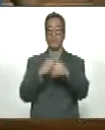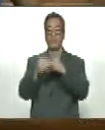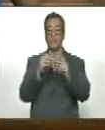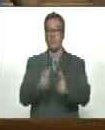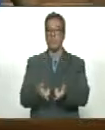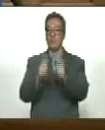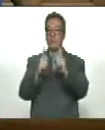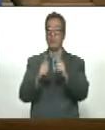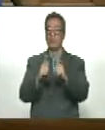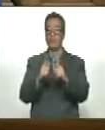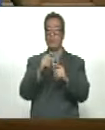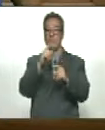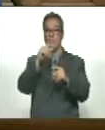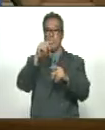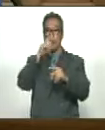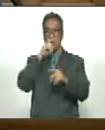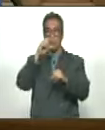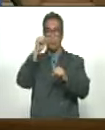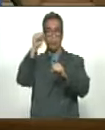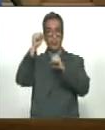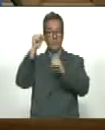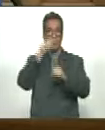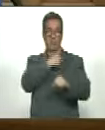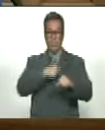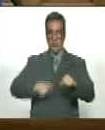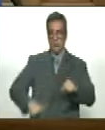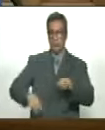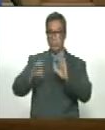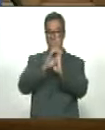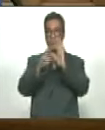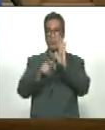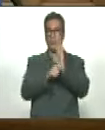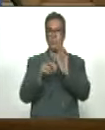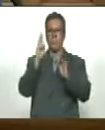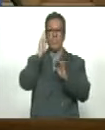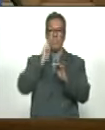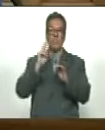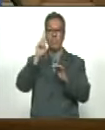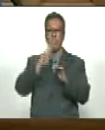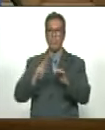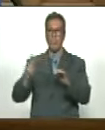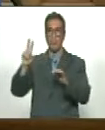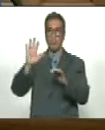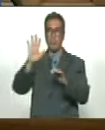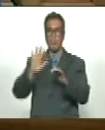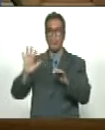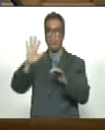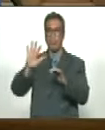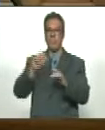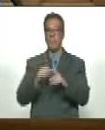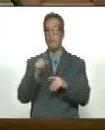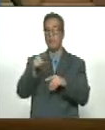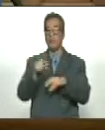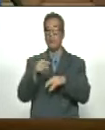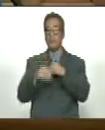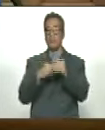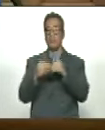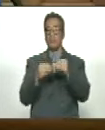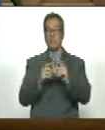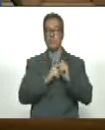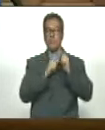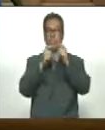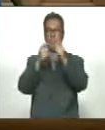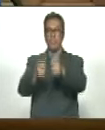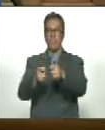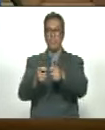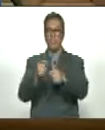se autoriza al ciudadano Nicolás Maduro Moros, presidente constitucional de la República Bolivariana de Venezuela, para